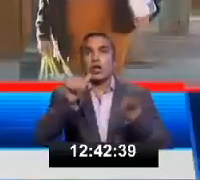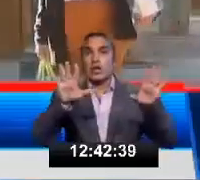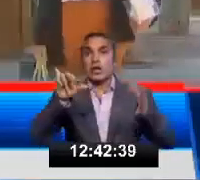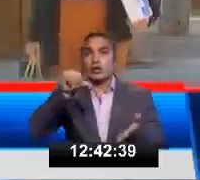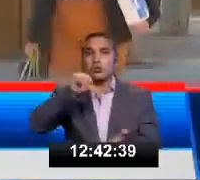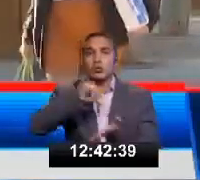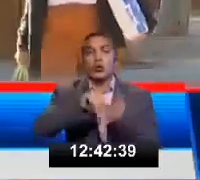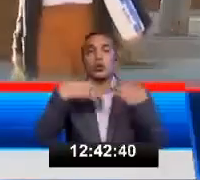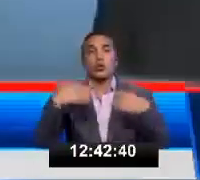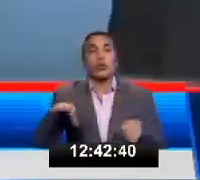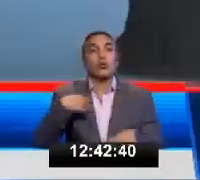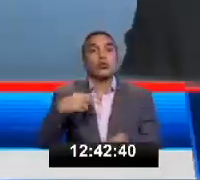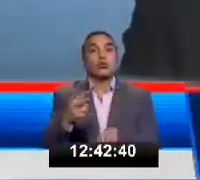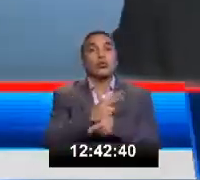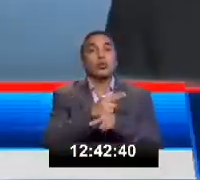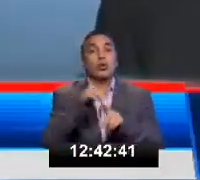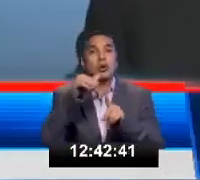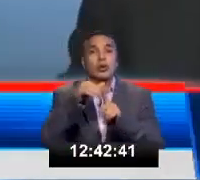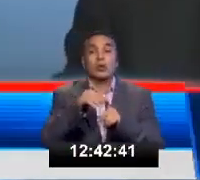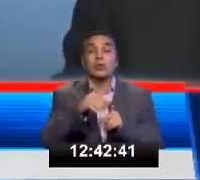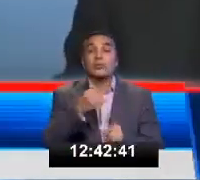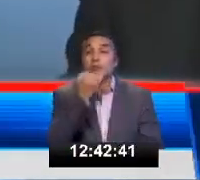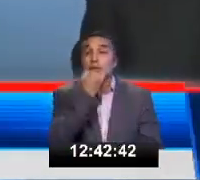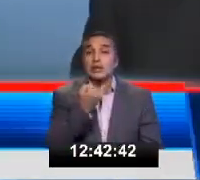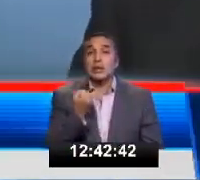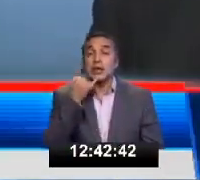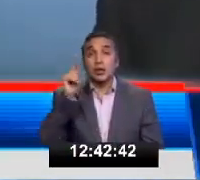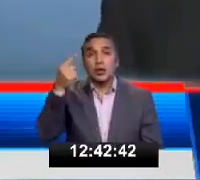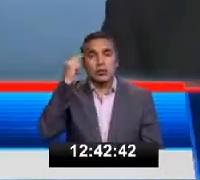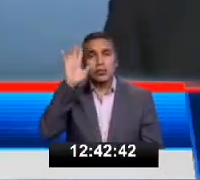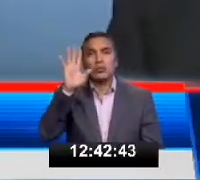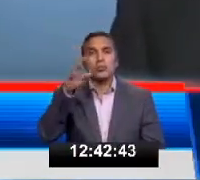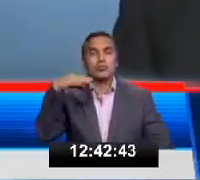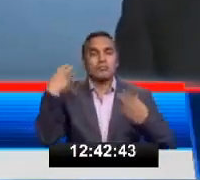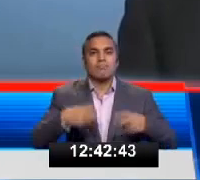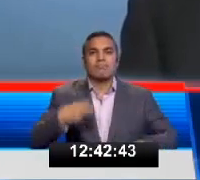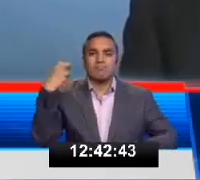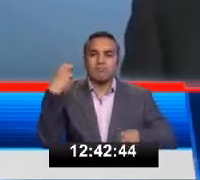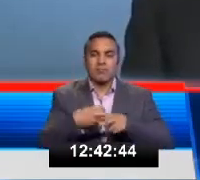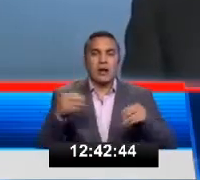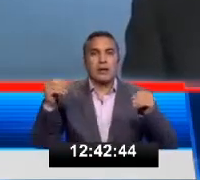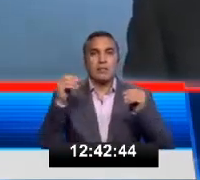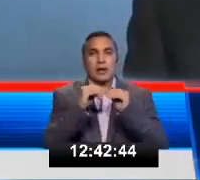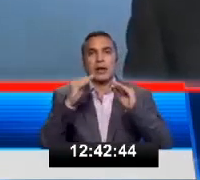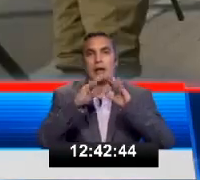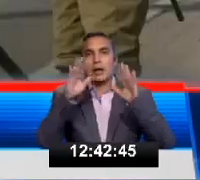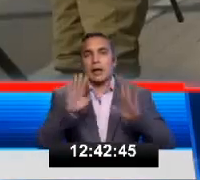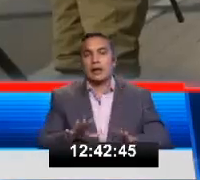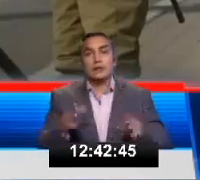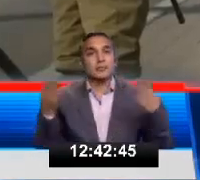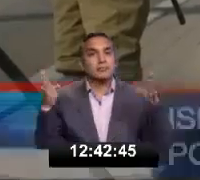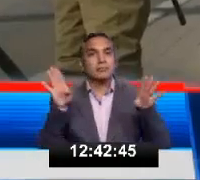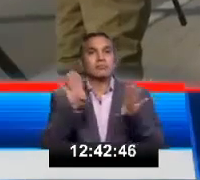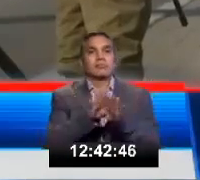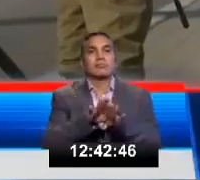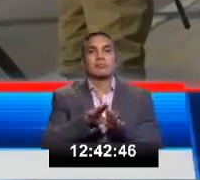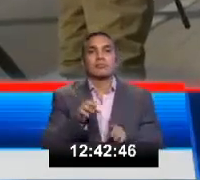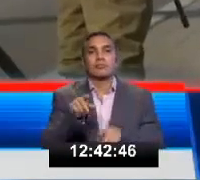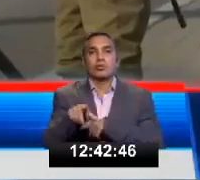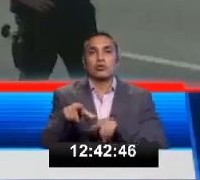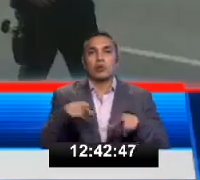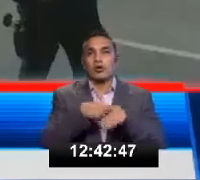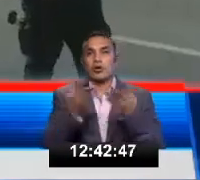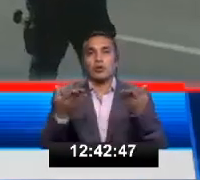puestas en alerta reforzada en israel el gobierno también anunció el endurecimiento del re confinamiento con el cierre de sinagogas